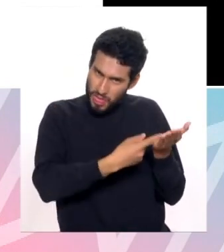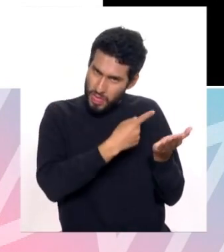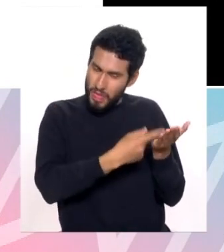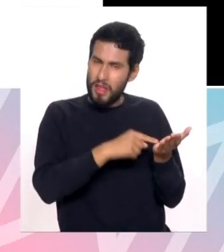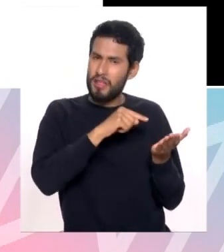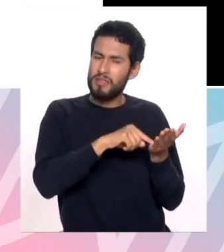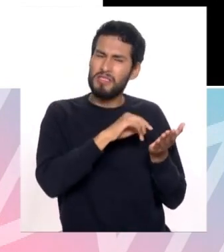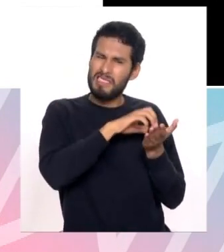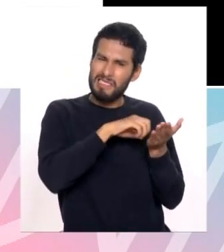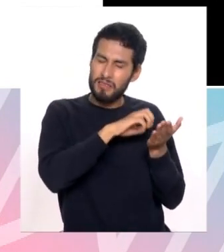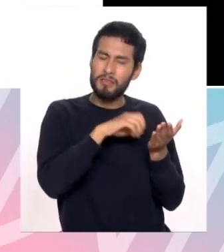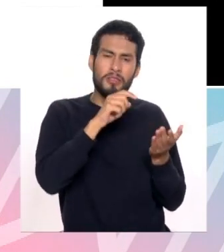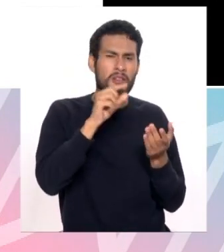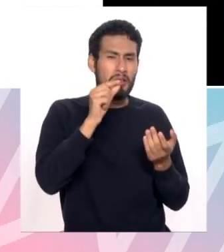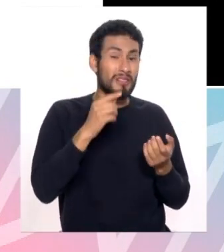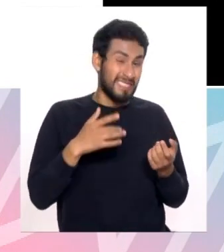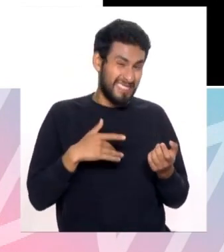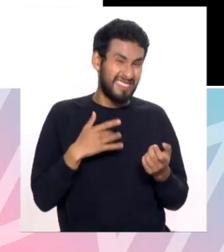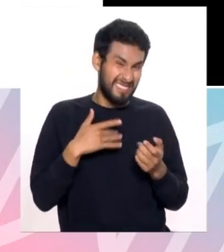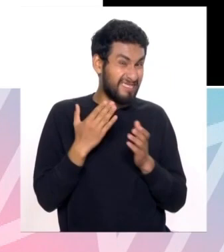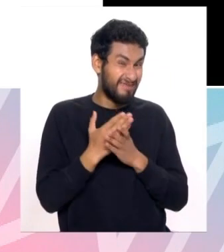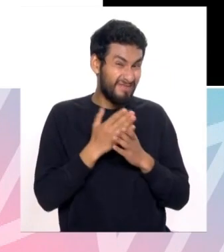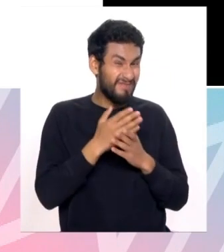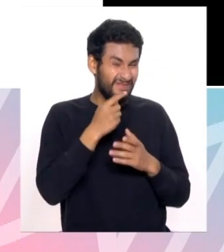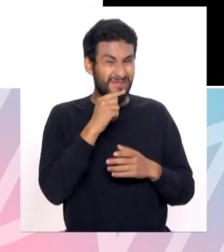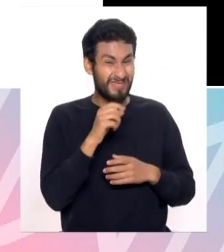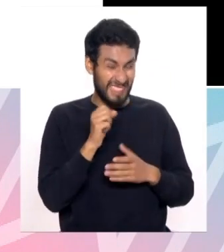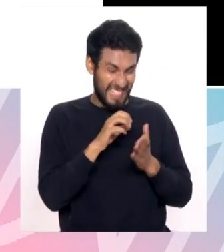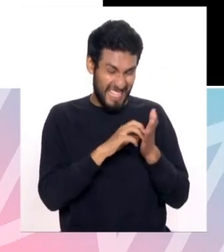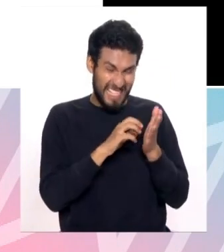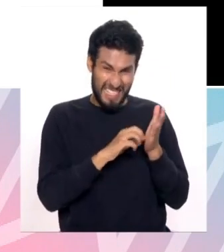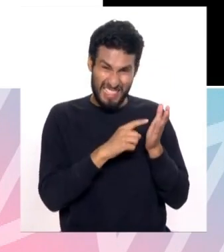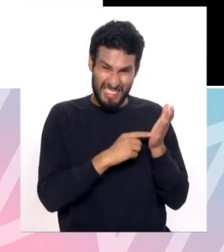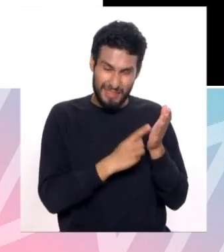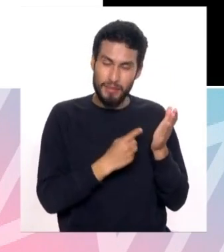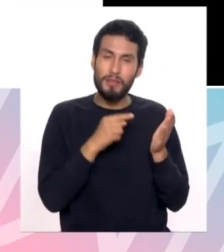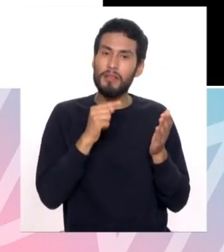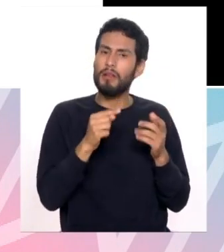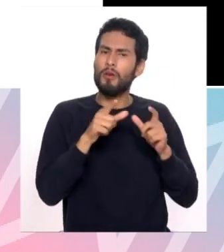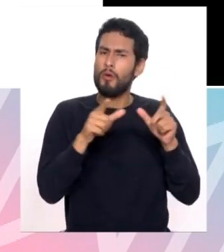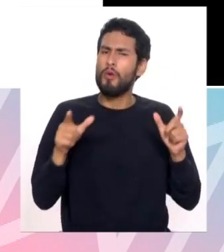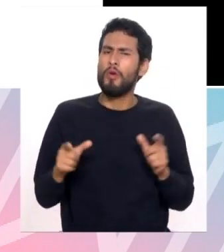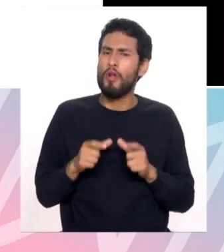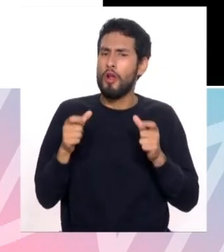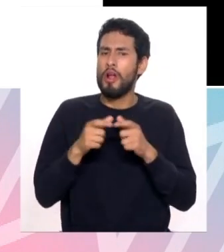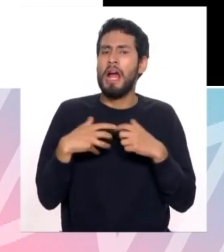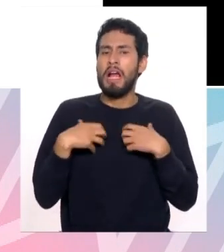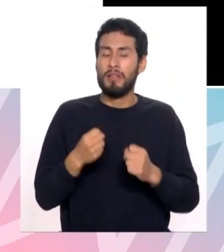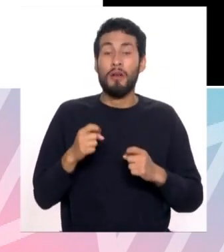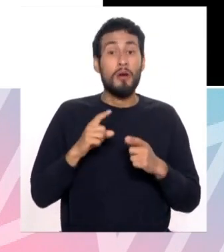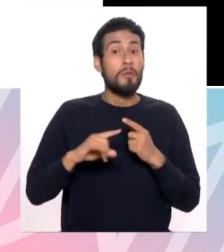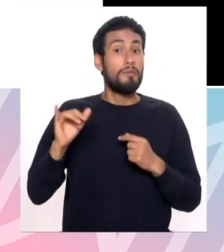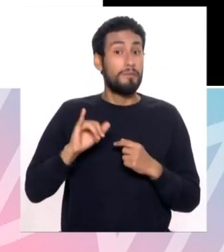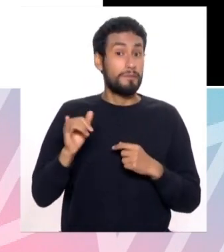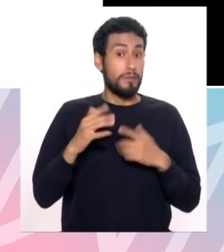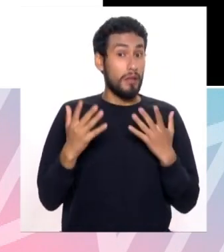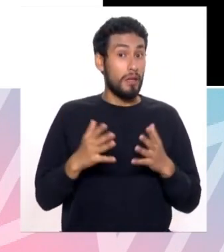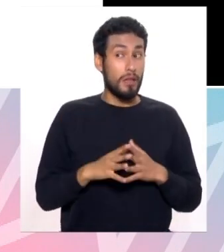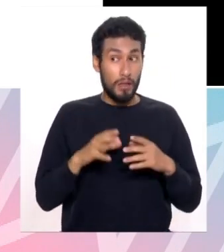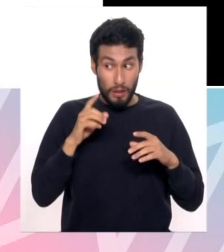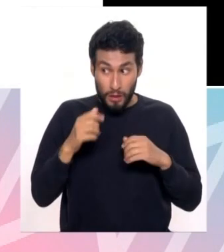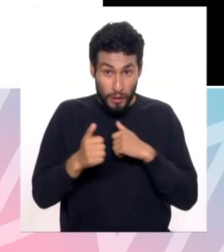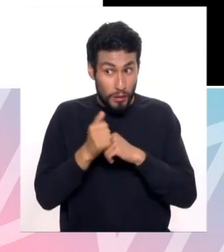que genera una leve molestia para la mujer en este caso. Se realiza en los establecimientos de salud, pero también cuando hay